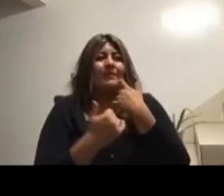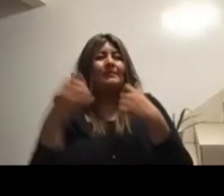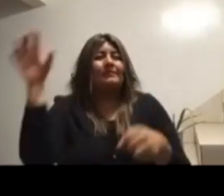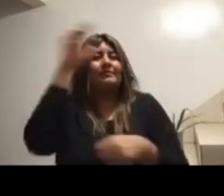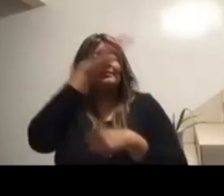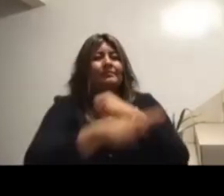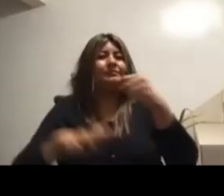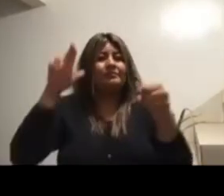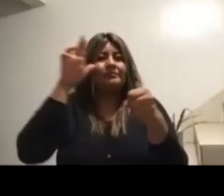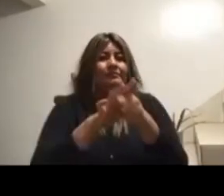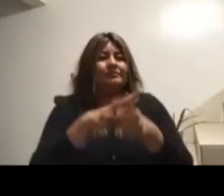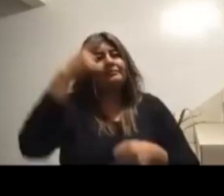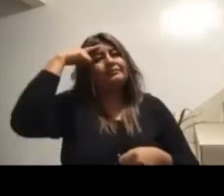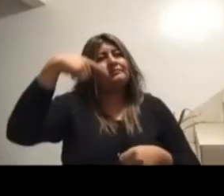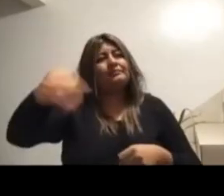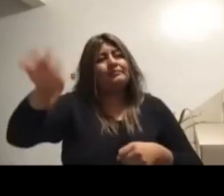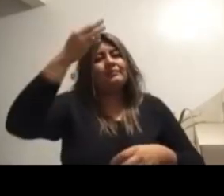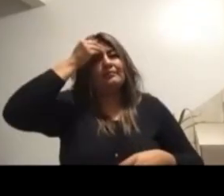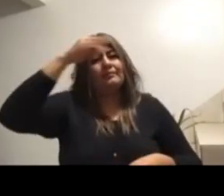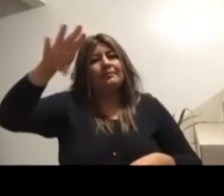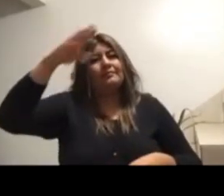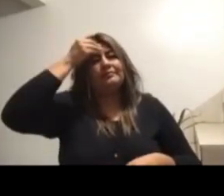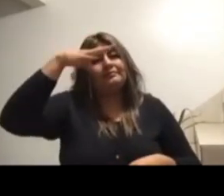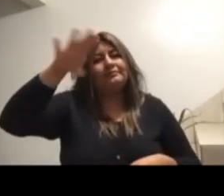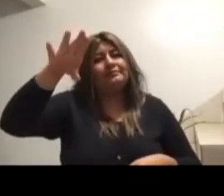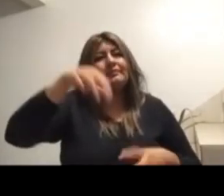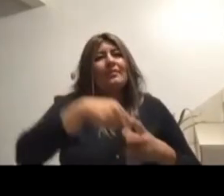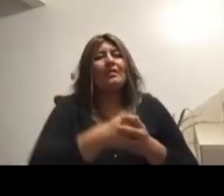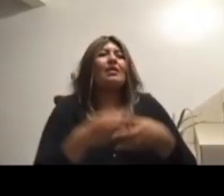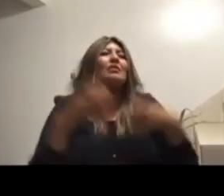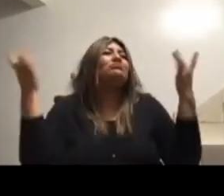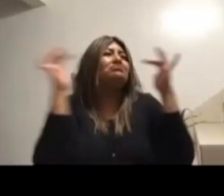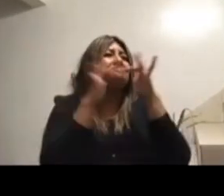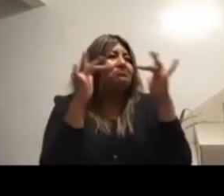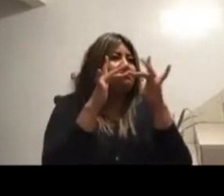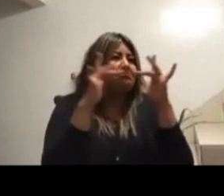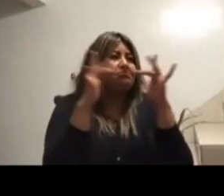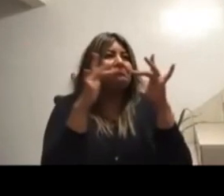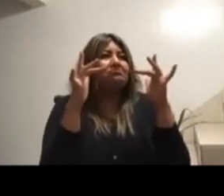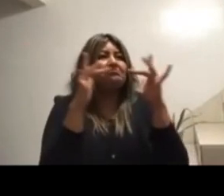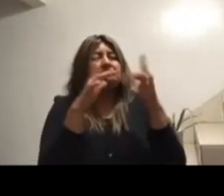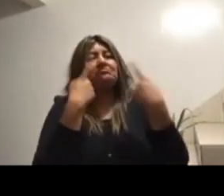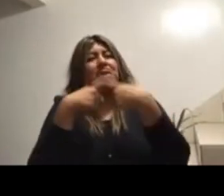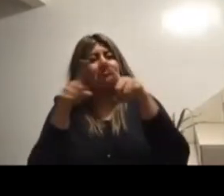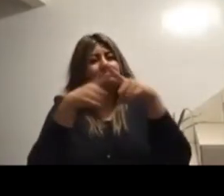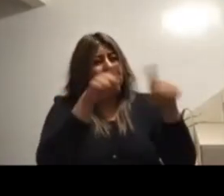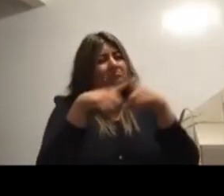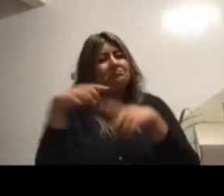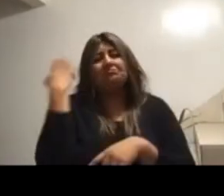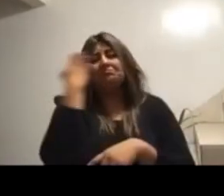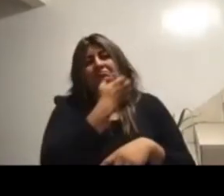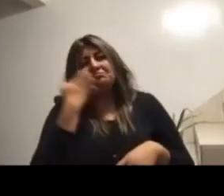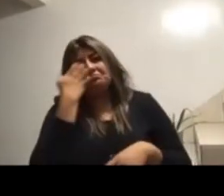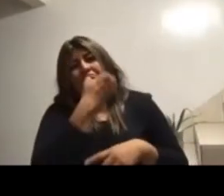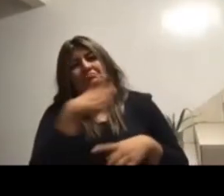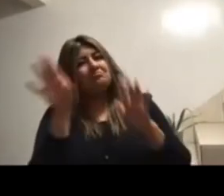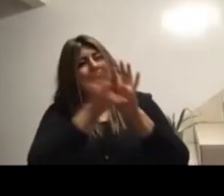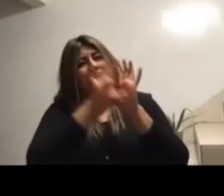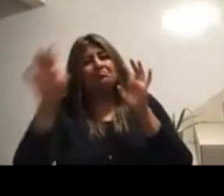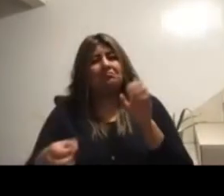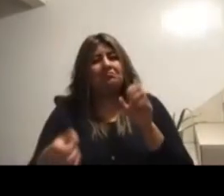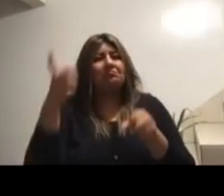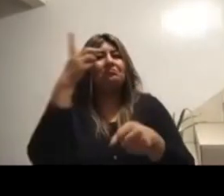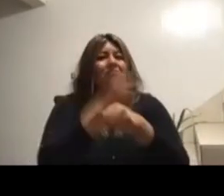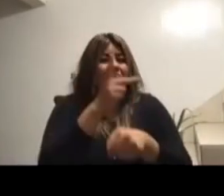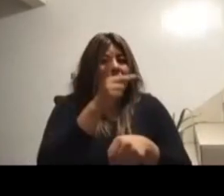que aprender a través de los grados escolares, ¿no? Sobre todo en básica porque existe un solo currículo a